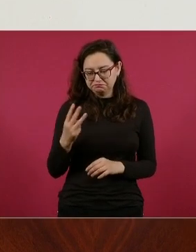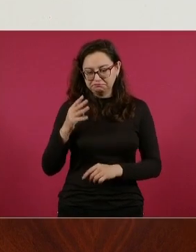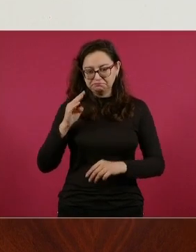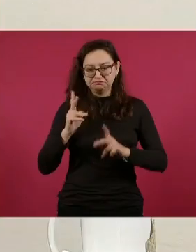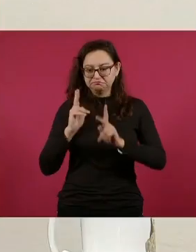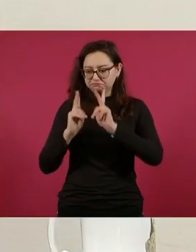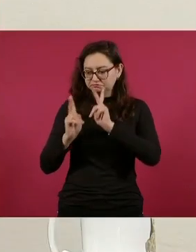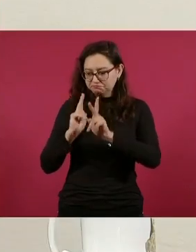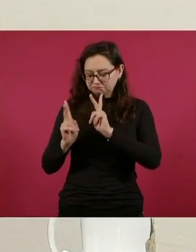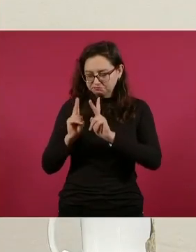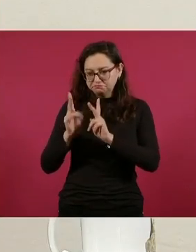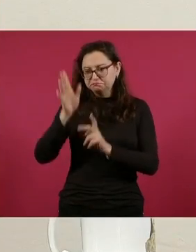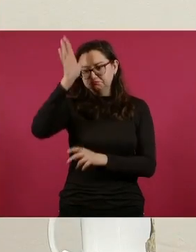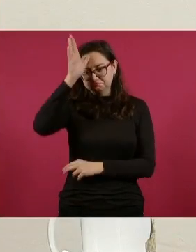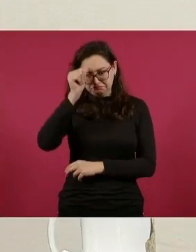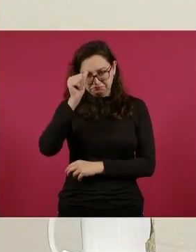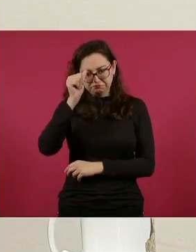y